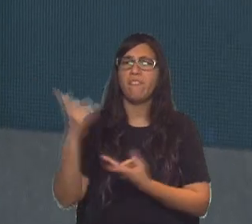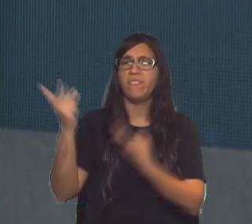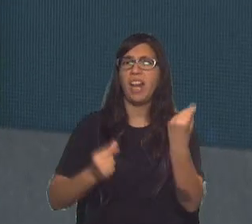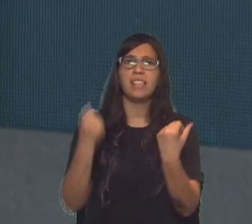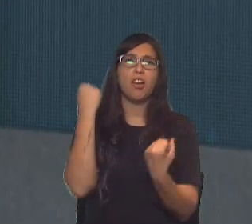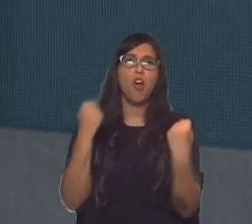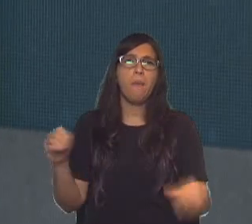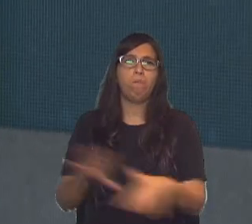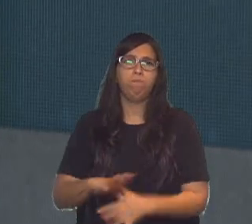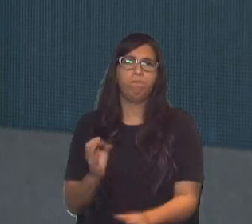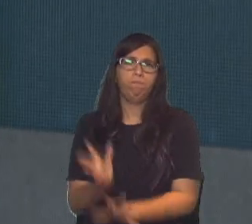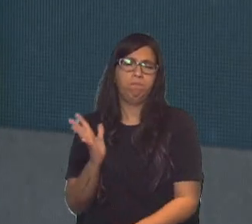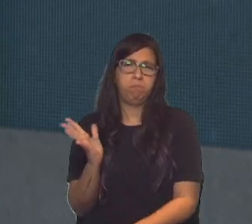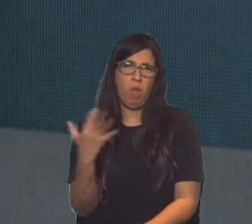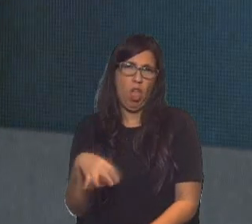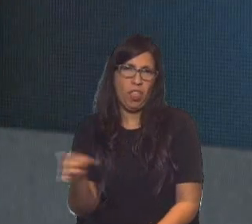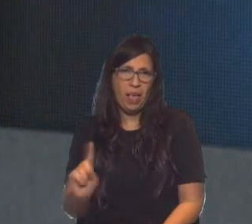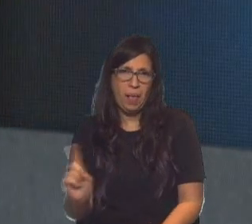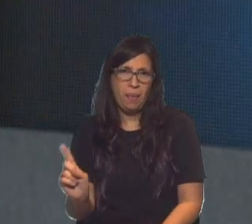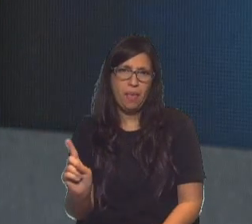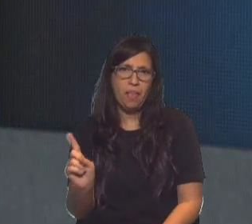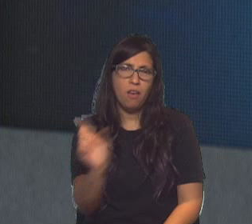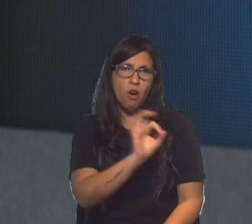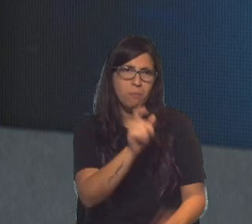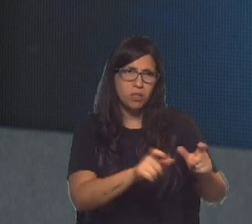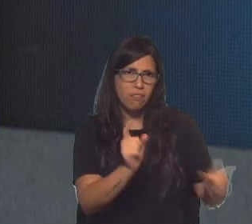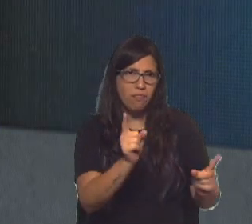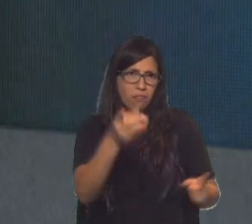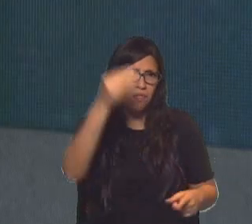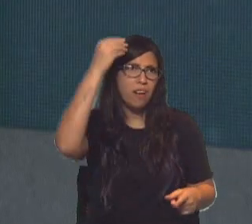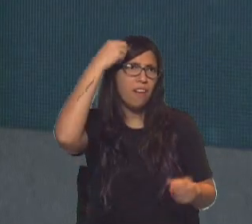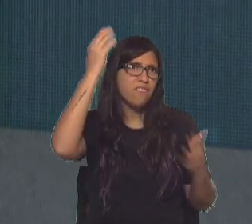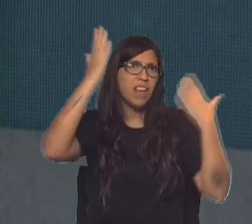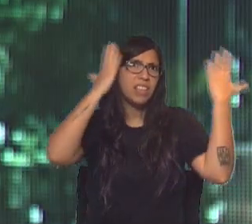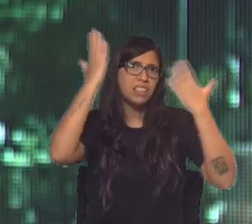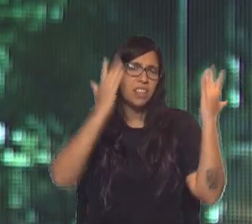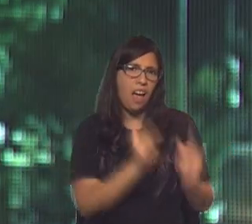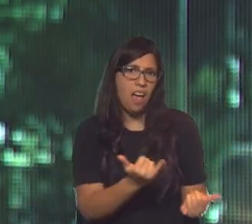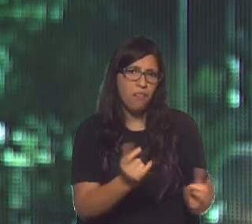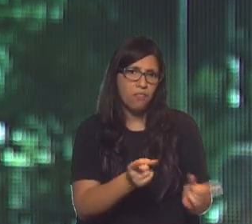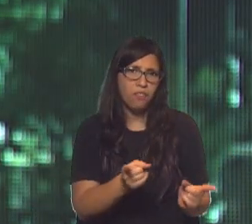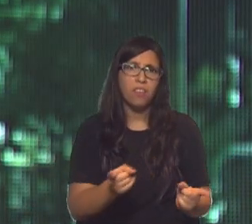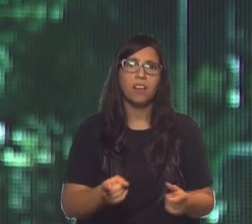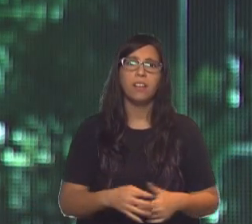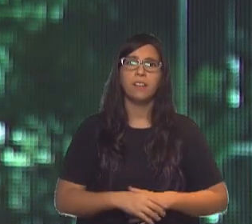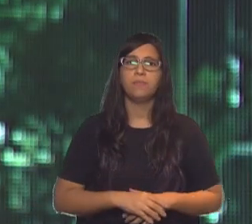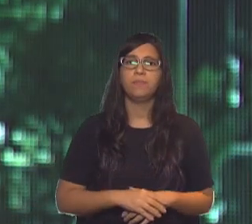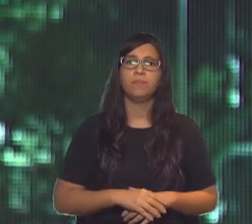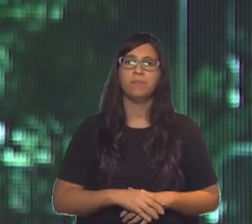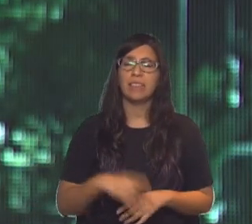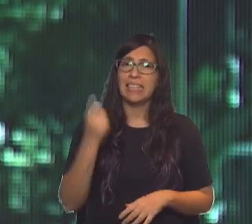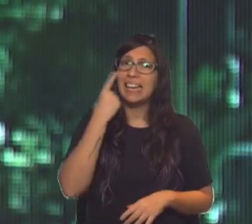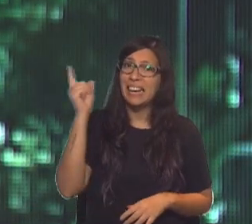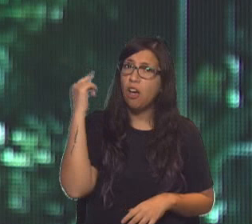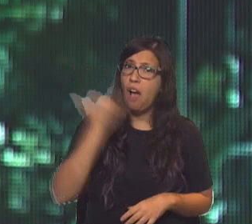economía o o esa fantasía todavía persiste No necesariamente la idea de que se va a trasladar 50,000 pes 50 dólar pero yo